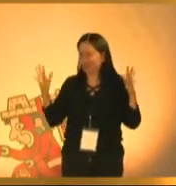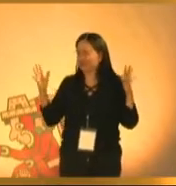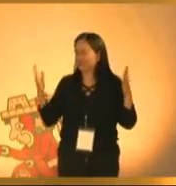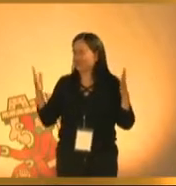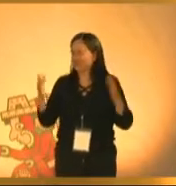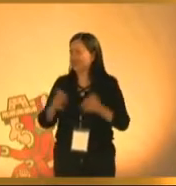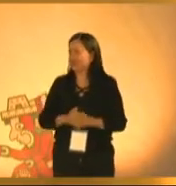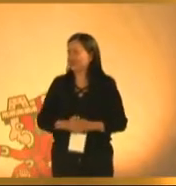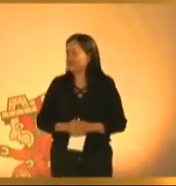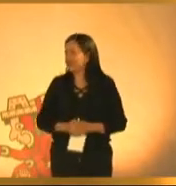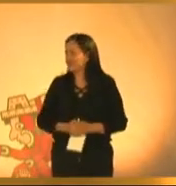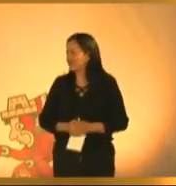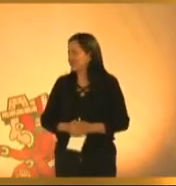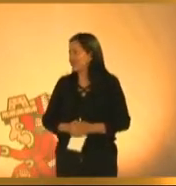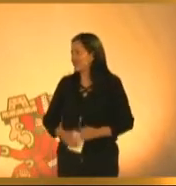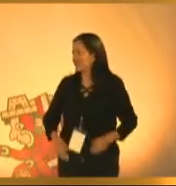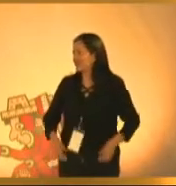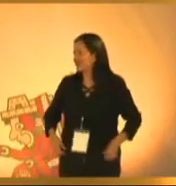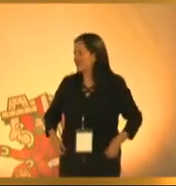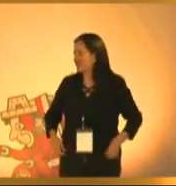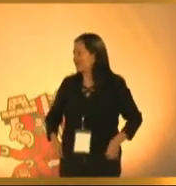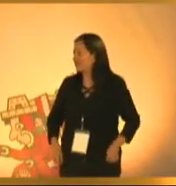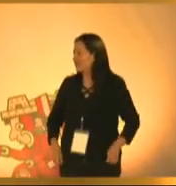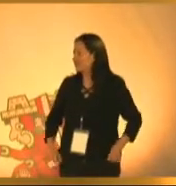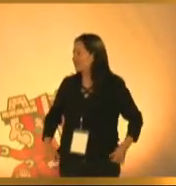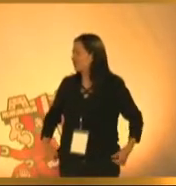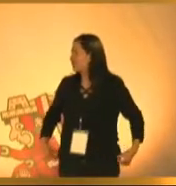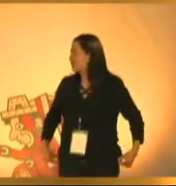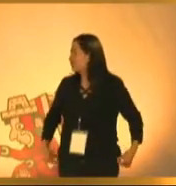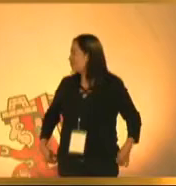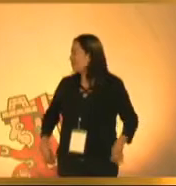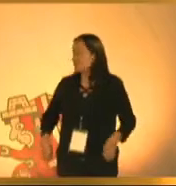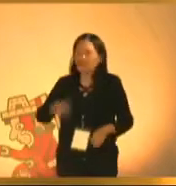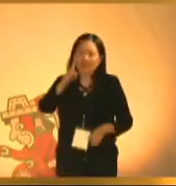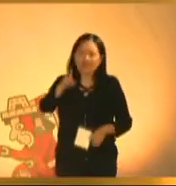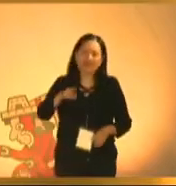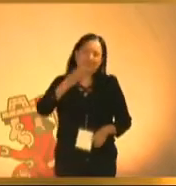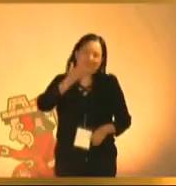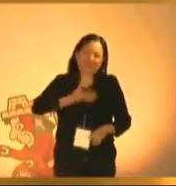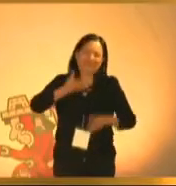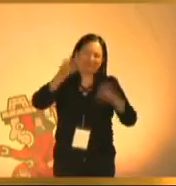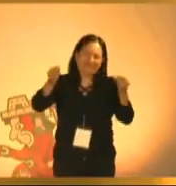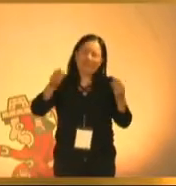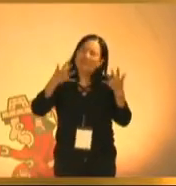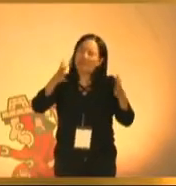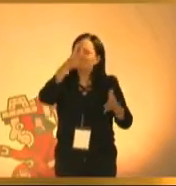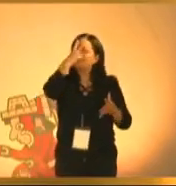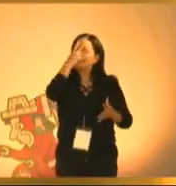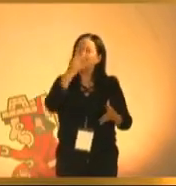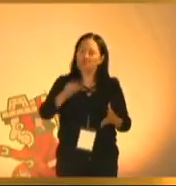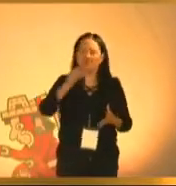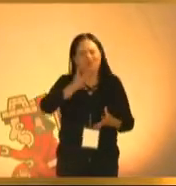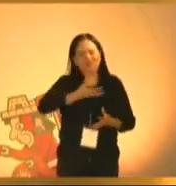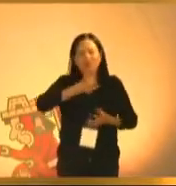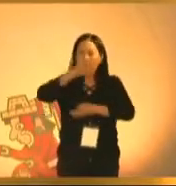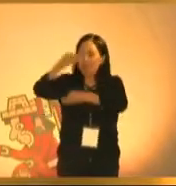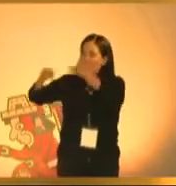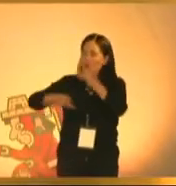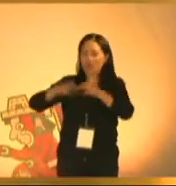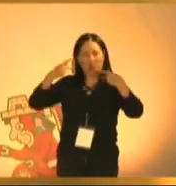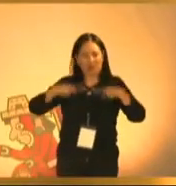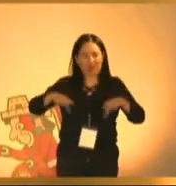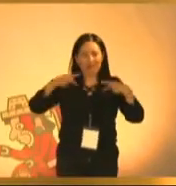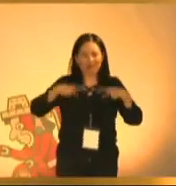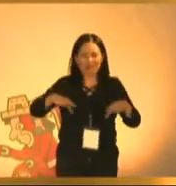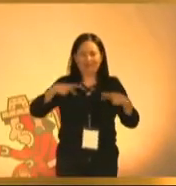y quien se lleve el cariño de este zócalo recuperado por los ciudadanos y por la brigada